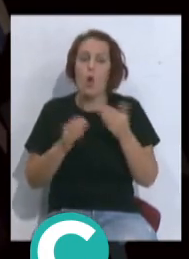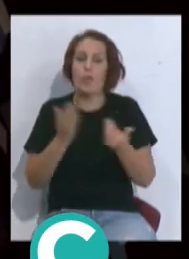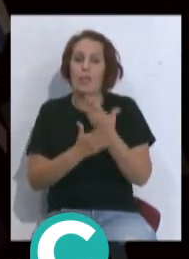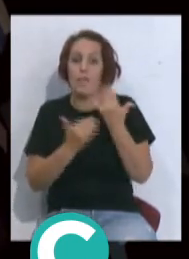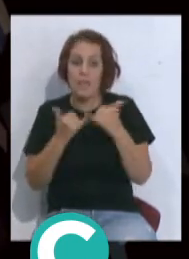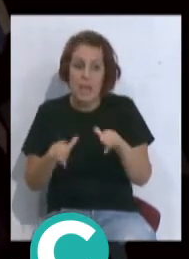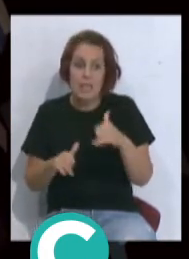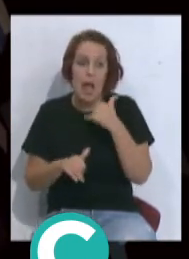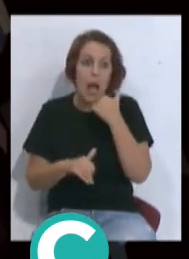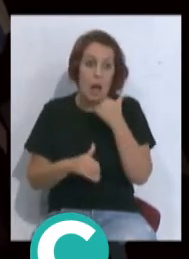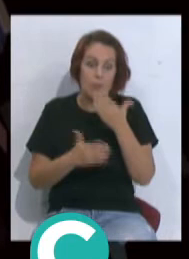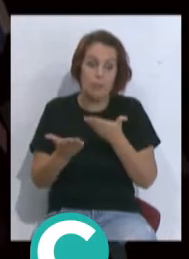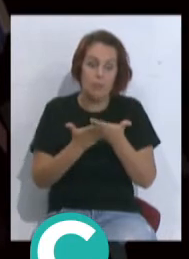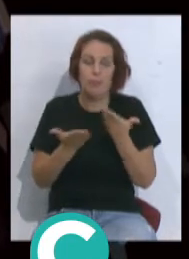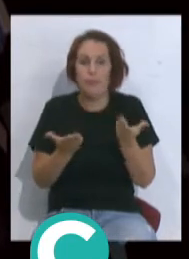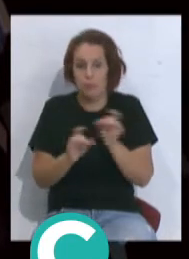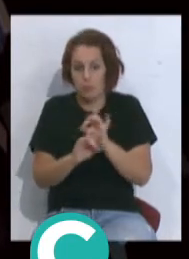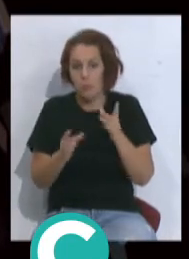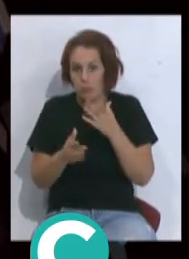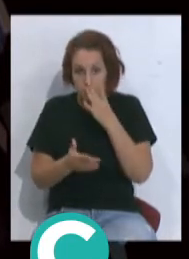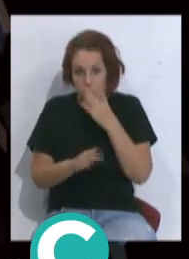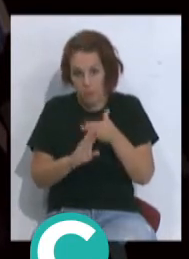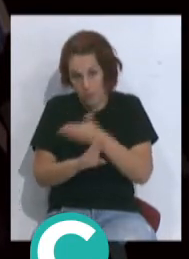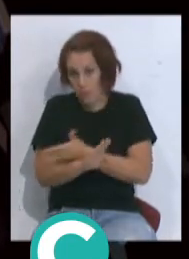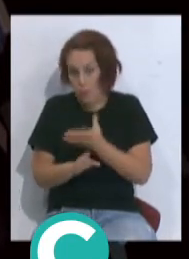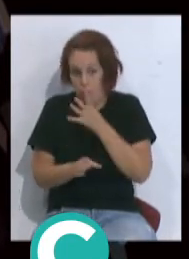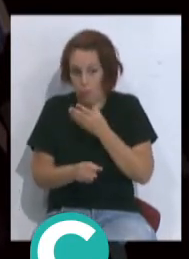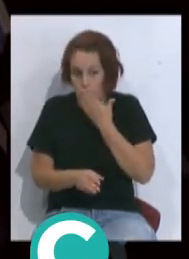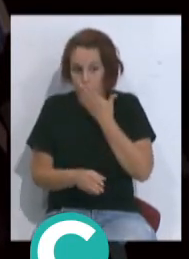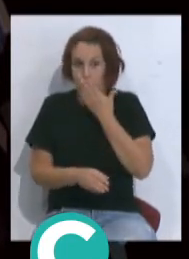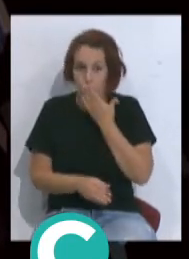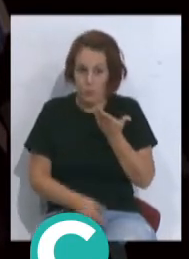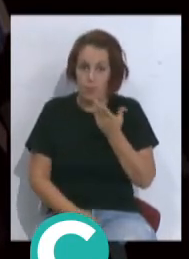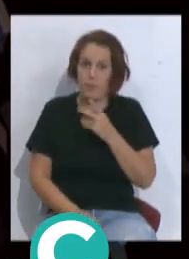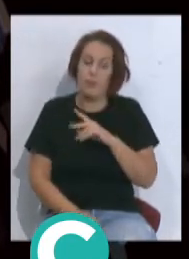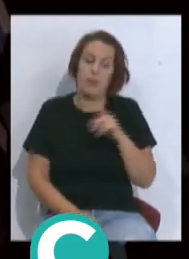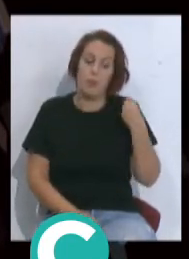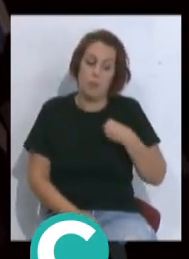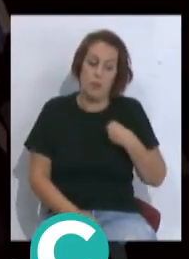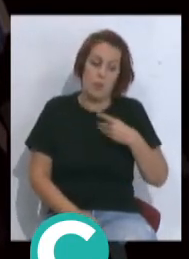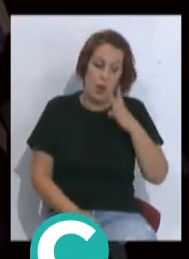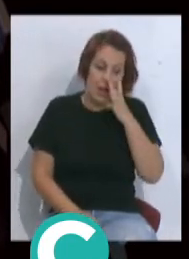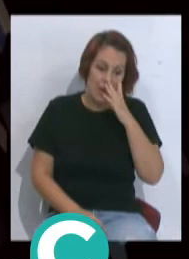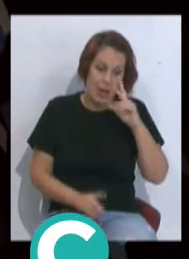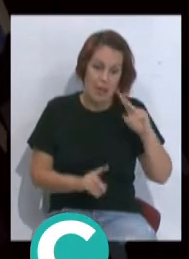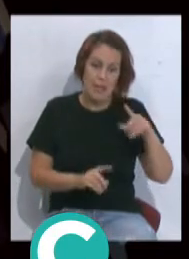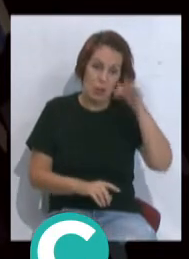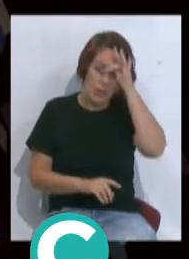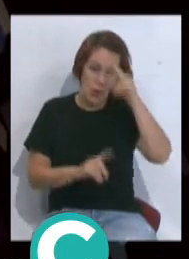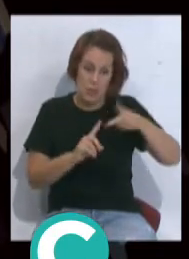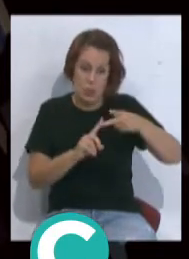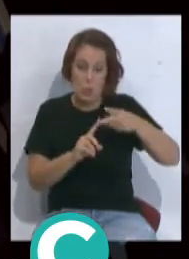sea. Claro, está claro que el carnaval se va a adelantar. Es que es absurdo que coincida el segundo domingo de Piñata con el Corpus. Es que eso no entra en cabeza